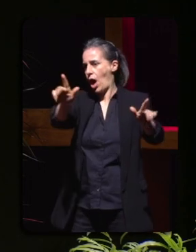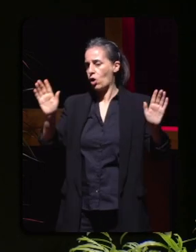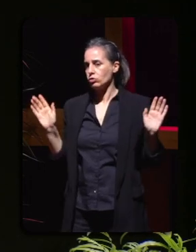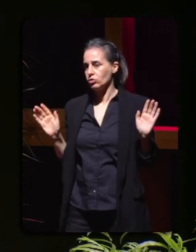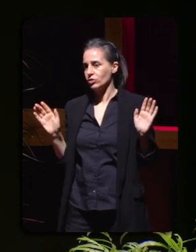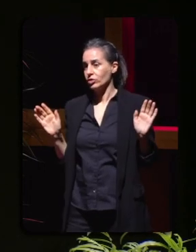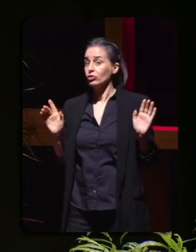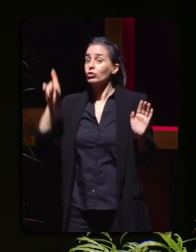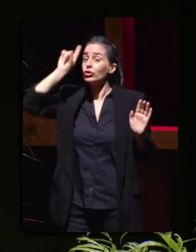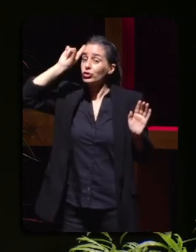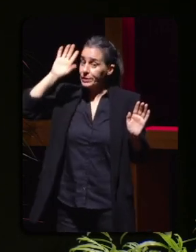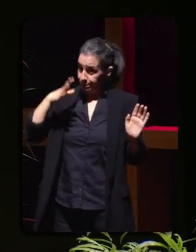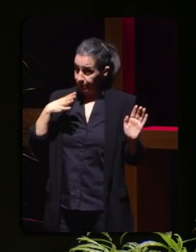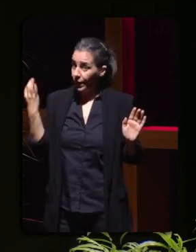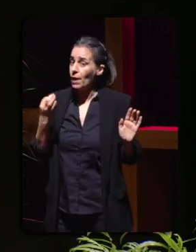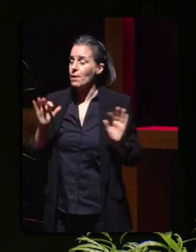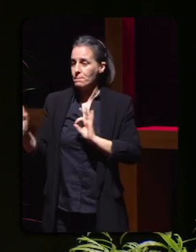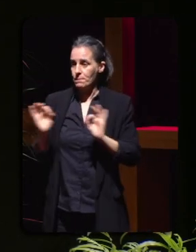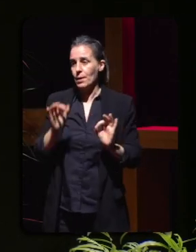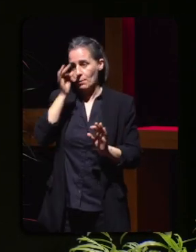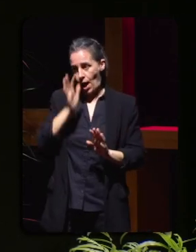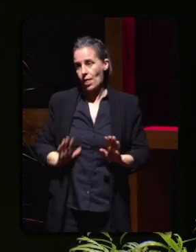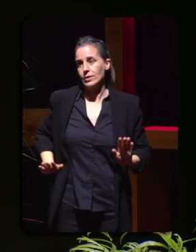que estar preparadas y preparados